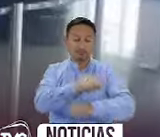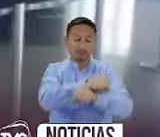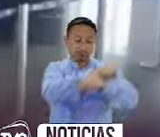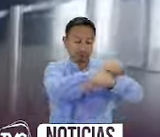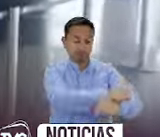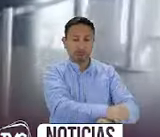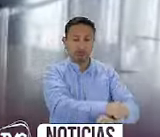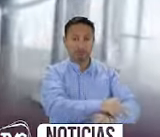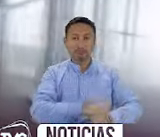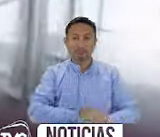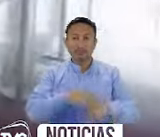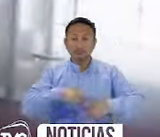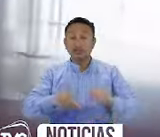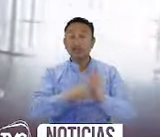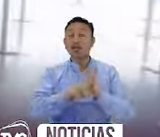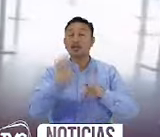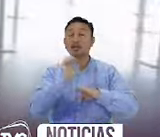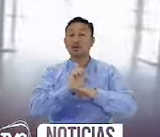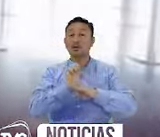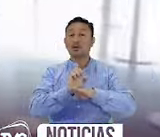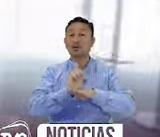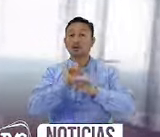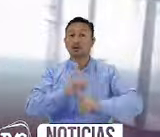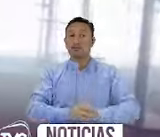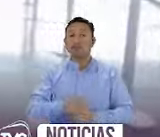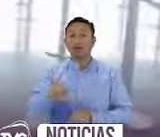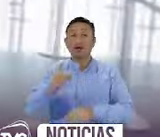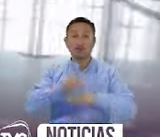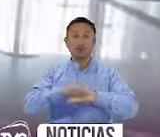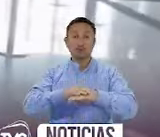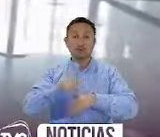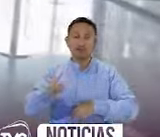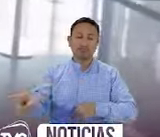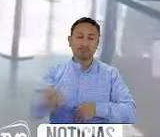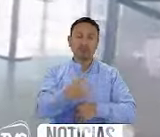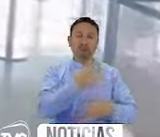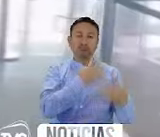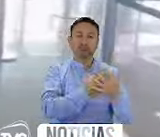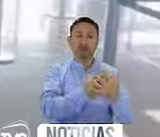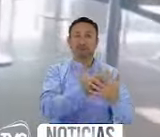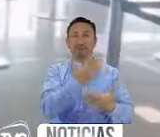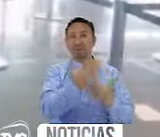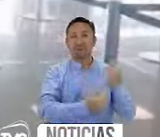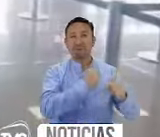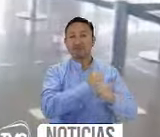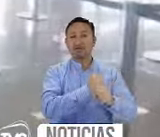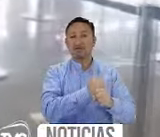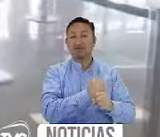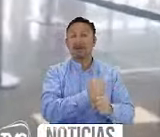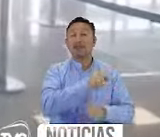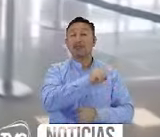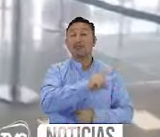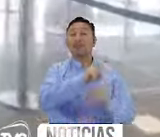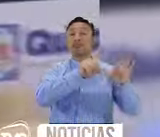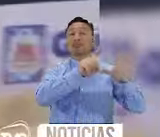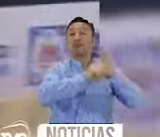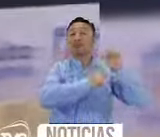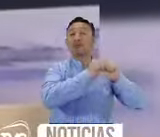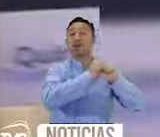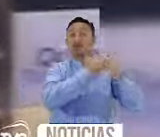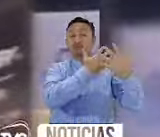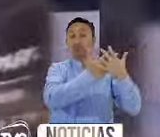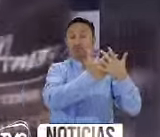las leyes ecuatorianas, de encontrarlo culpable, podría recibir una pena de hasta 26 años de privación de